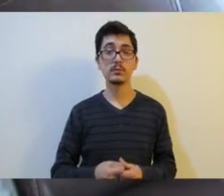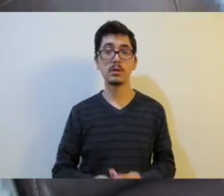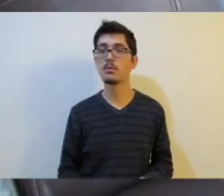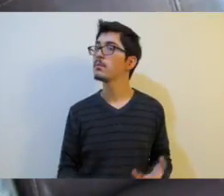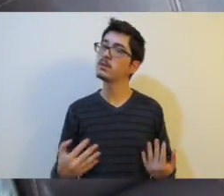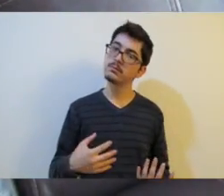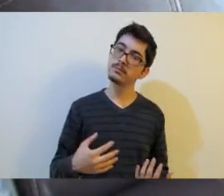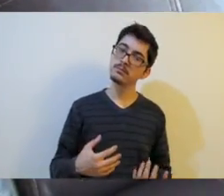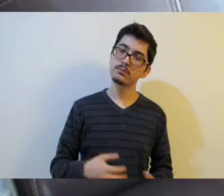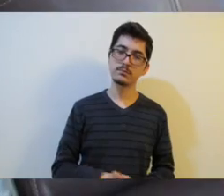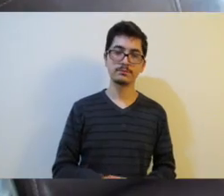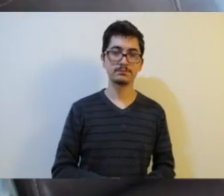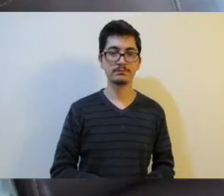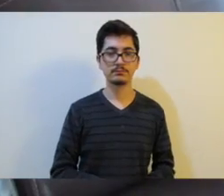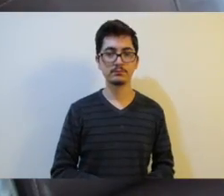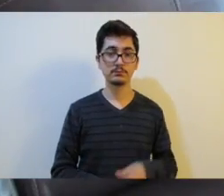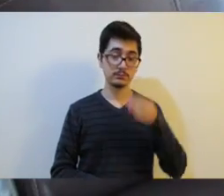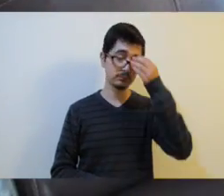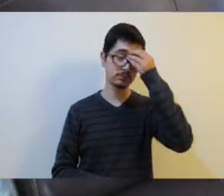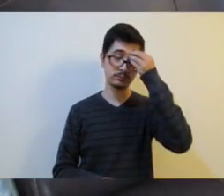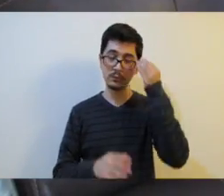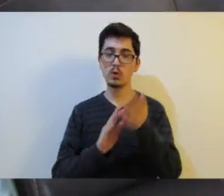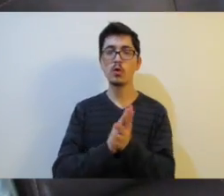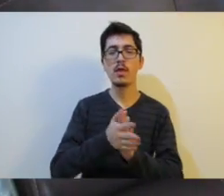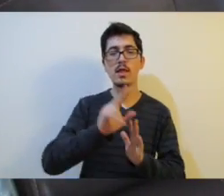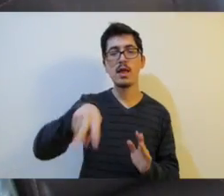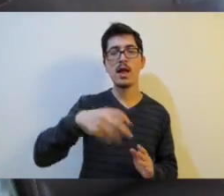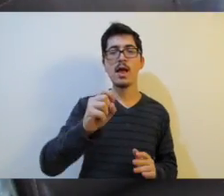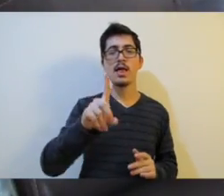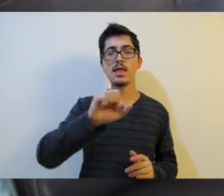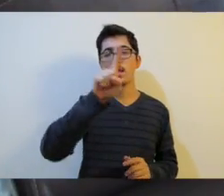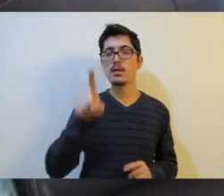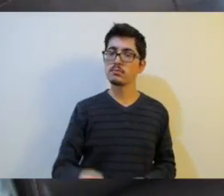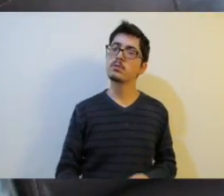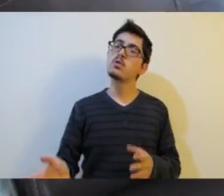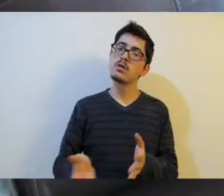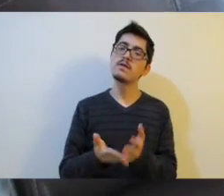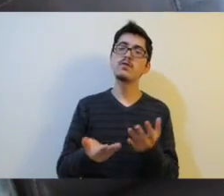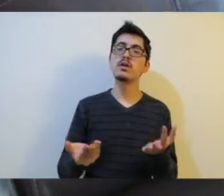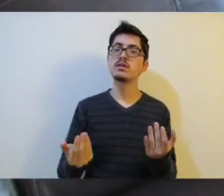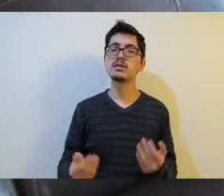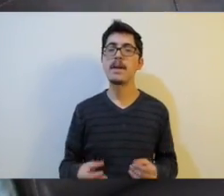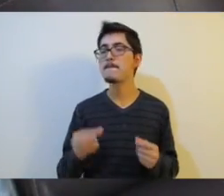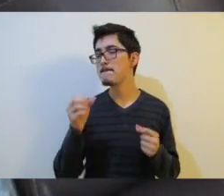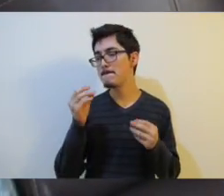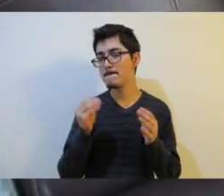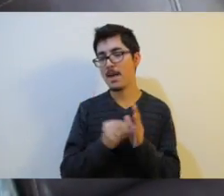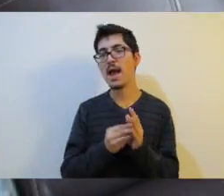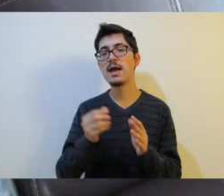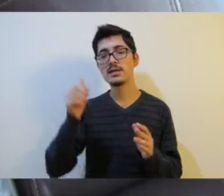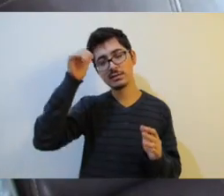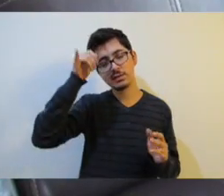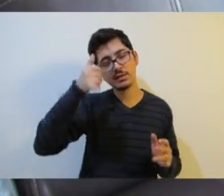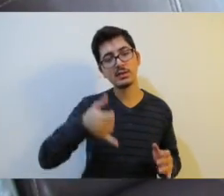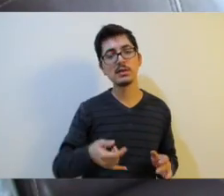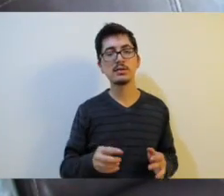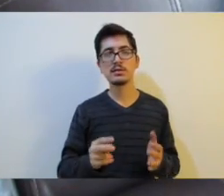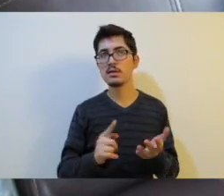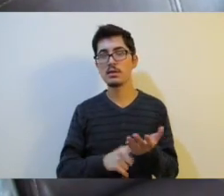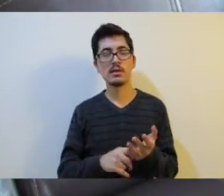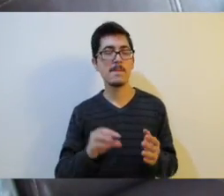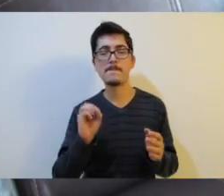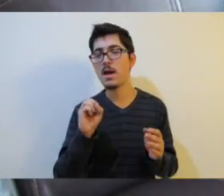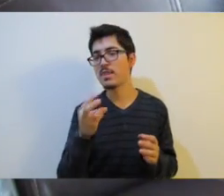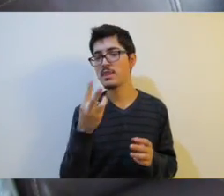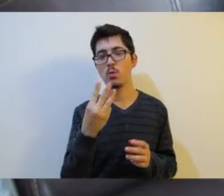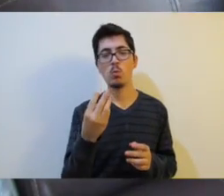requiere una lectura comprensiva, pero una de las cosas que ayuda muchísimo a la lectura es que los capítulos son muy cortos.